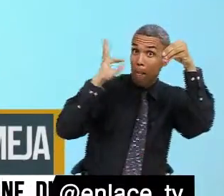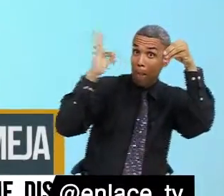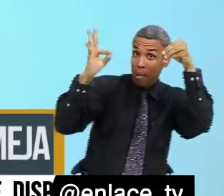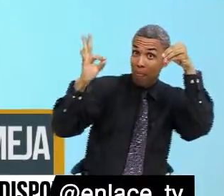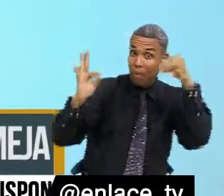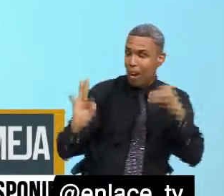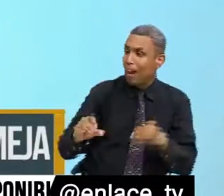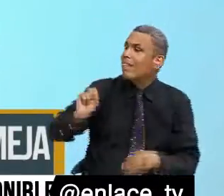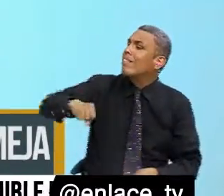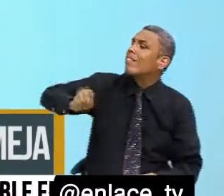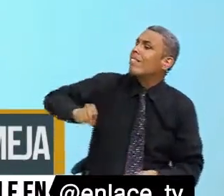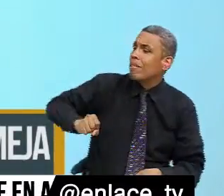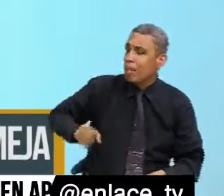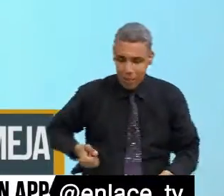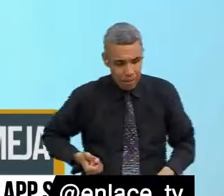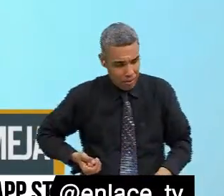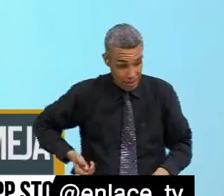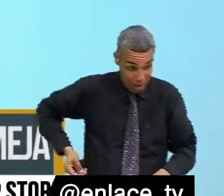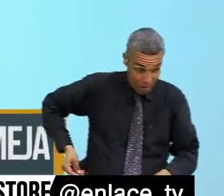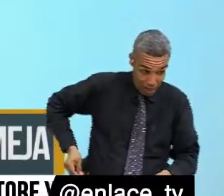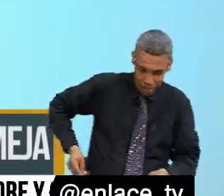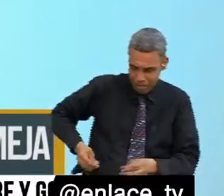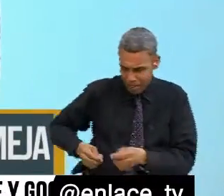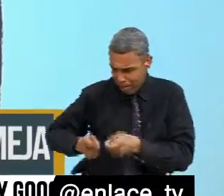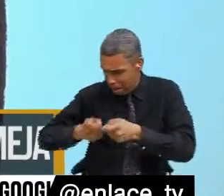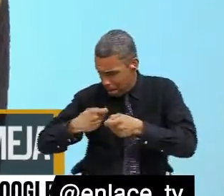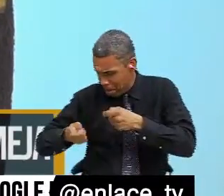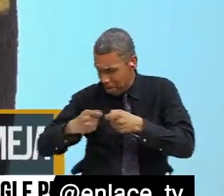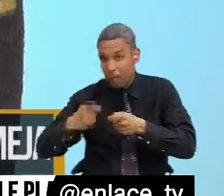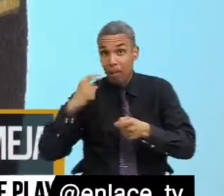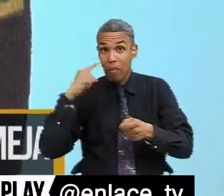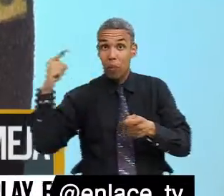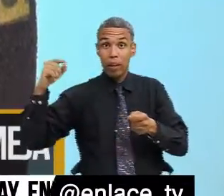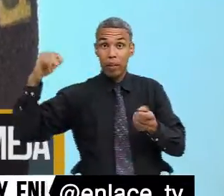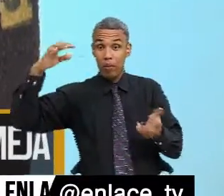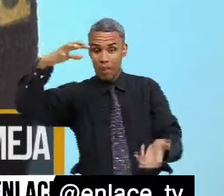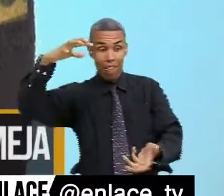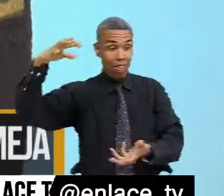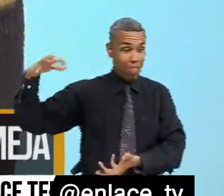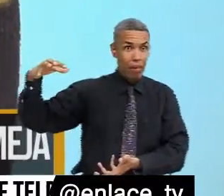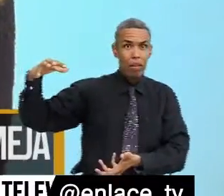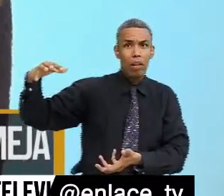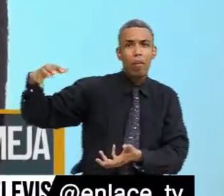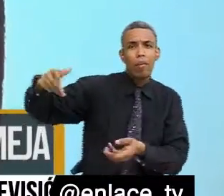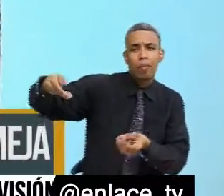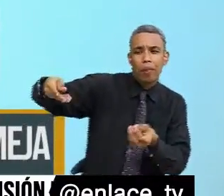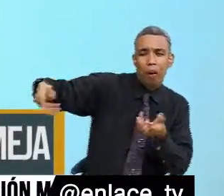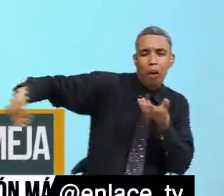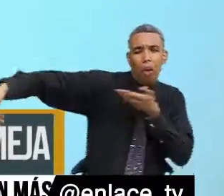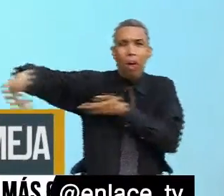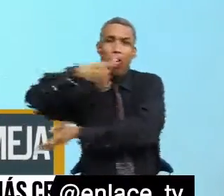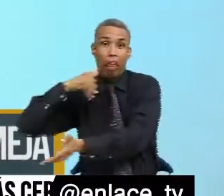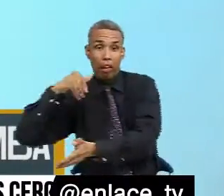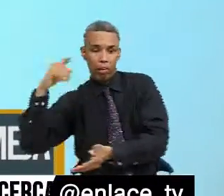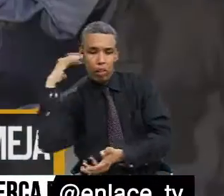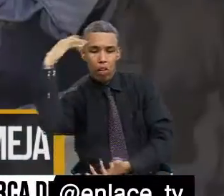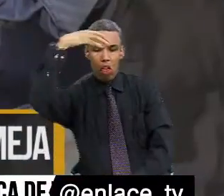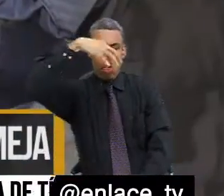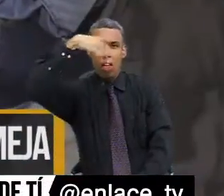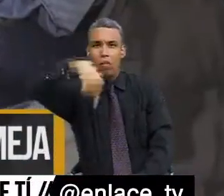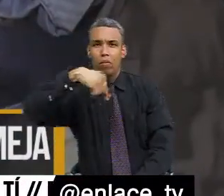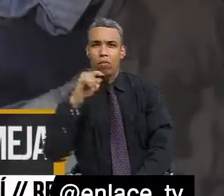que me habían mostrado, sino eso me dieron fue otro. Y pues no me di cuenta, me lo traje para la casa. Cuando estoy acá en la casa que voy a revisarlo, entonces me di cuenta de que toda ropa en mal